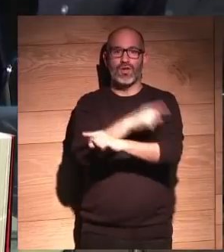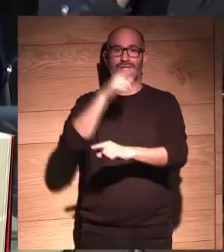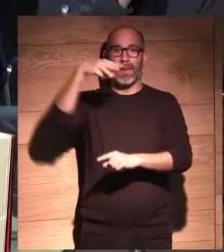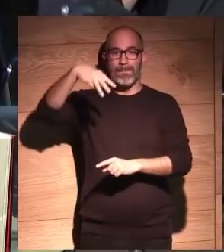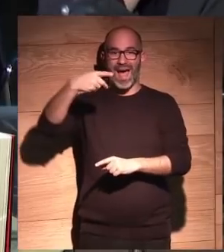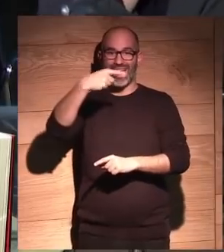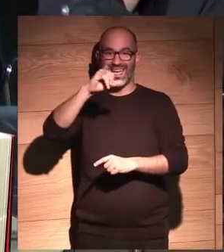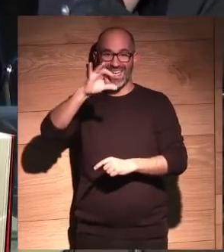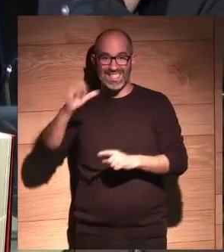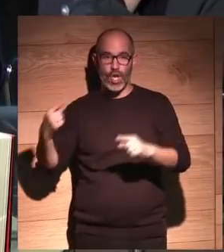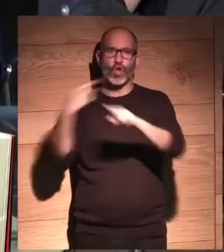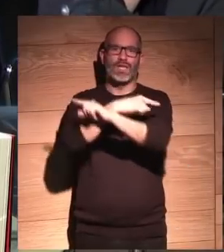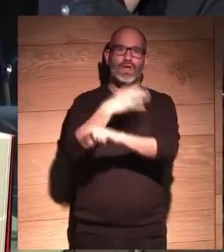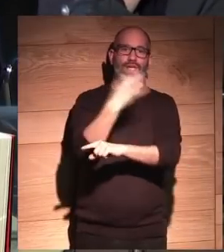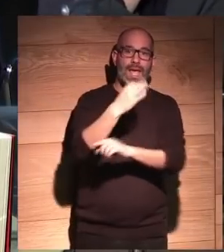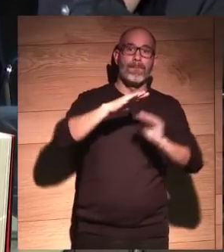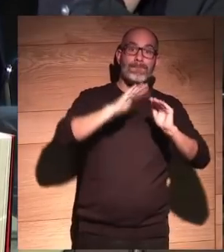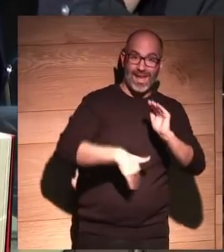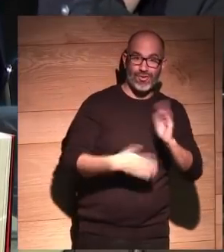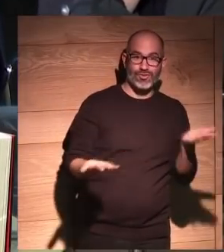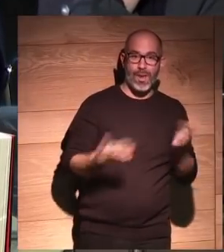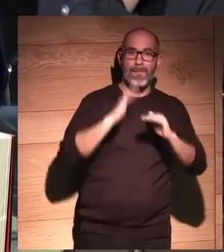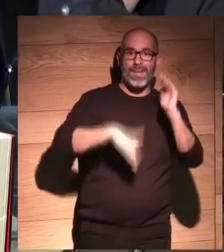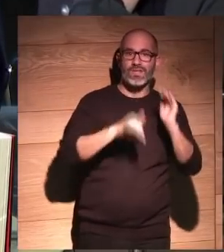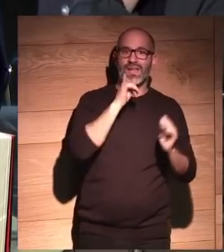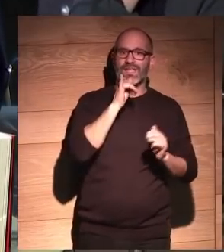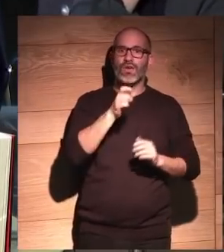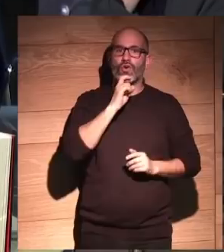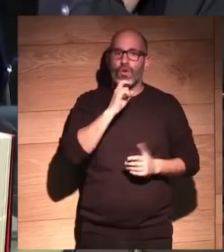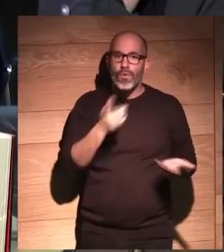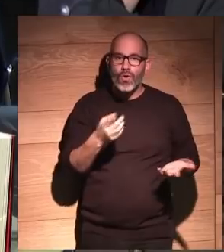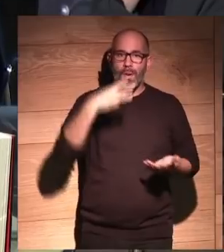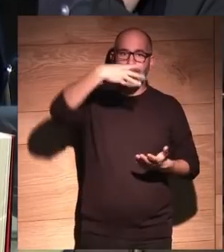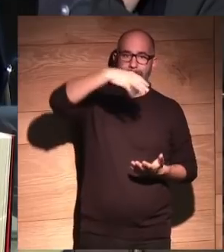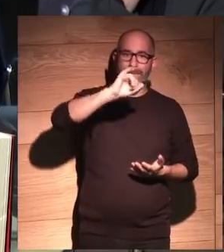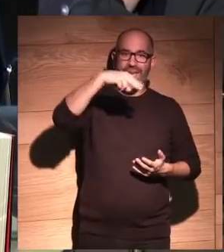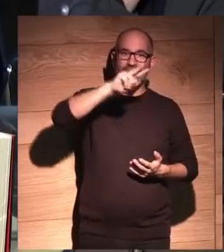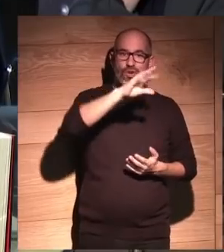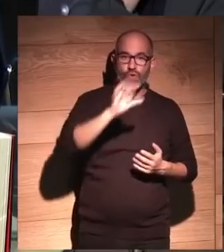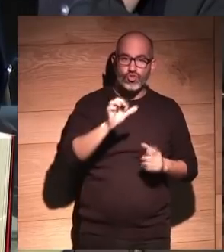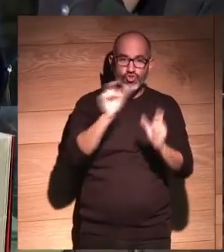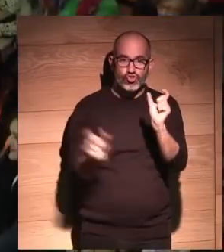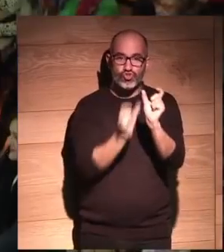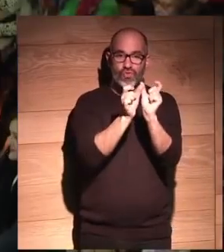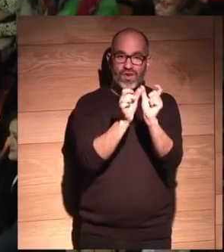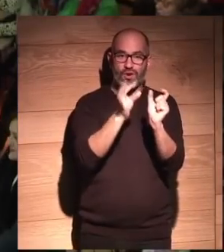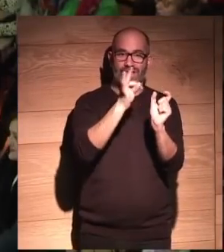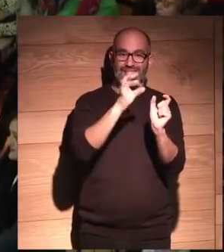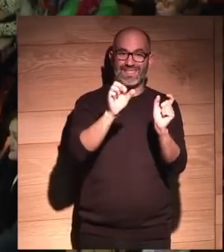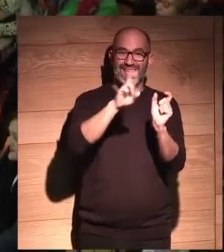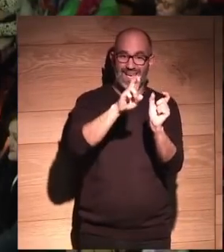de magis, de más es menos. ¿Cómo se dice menos en latín? Minus. Con el sufijo ter